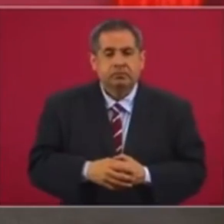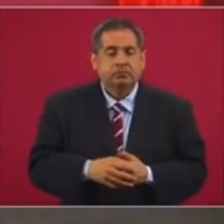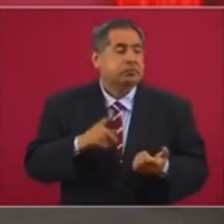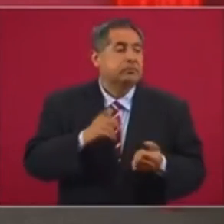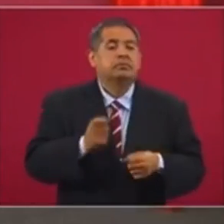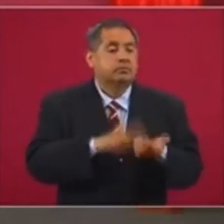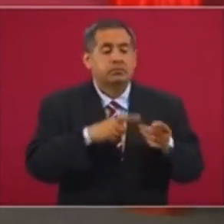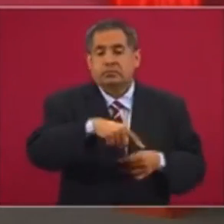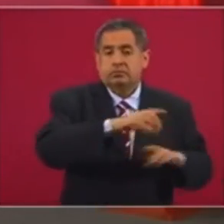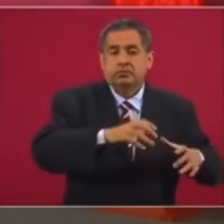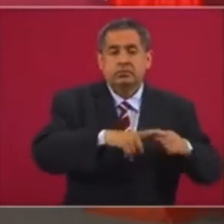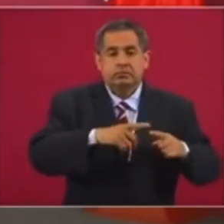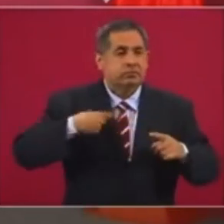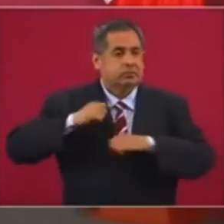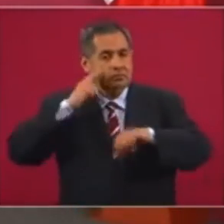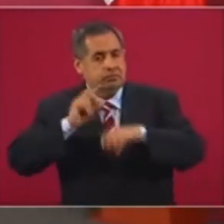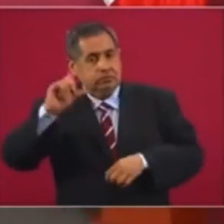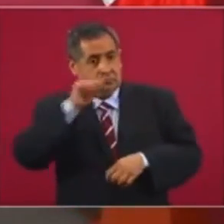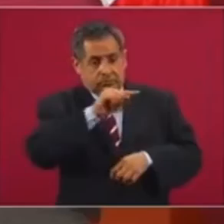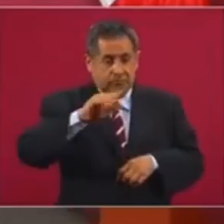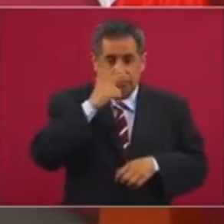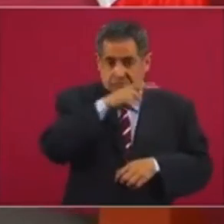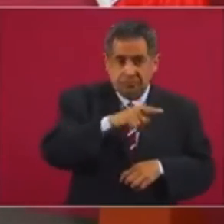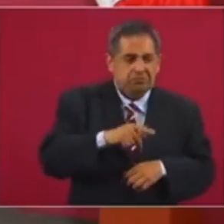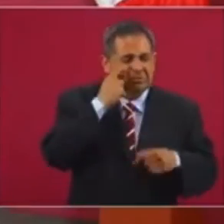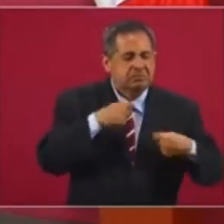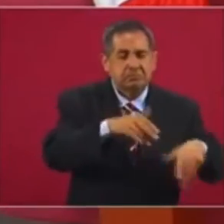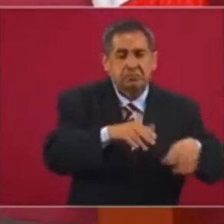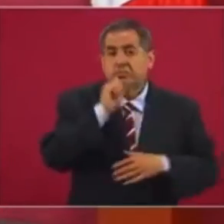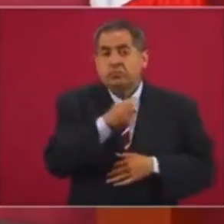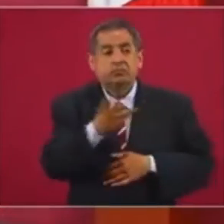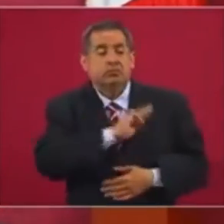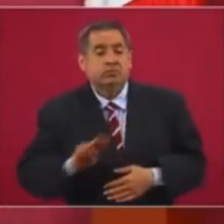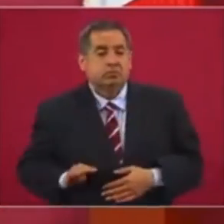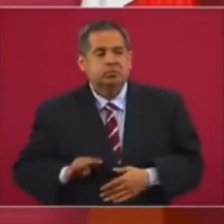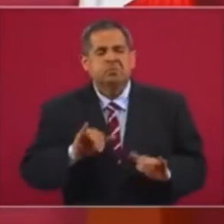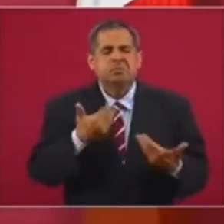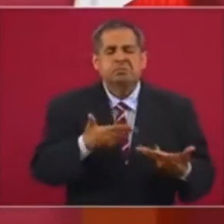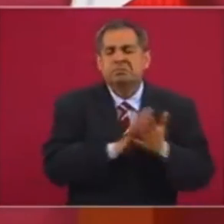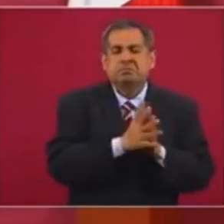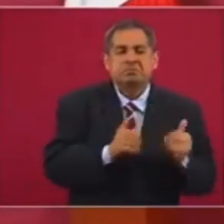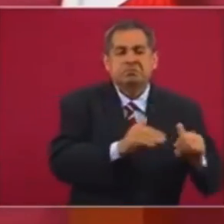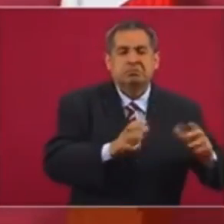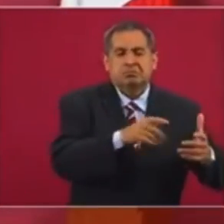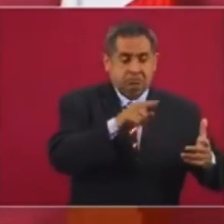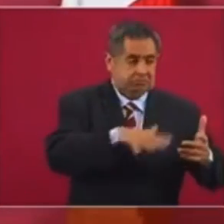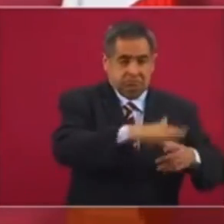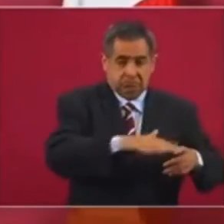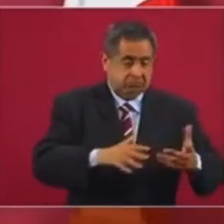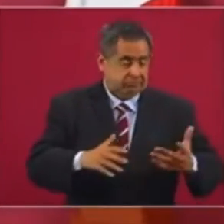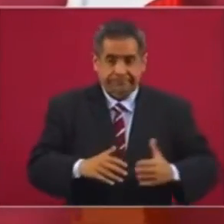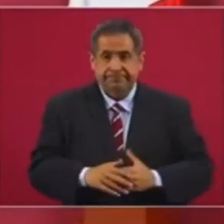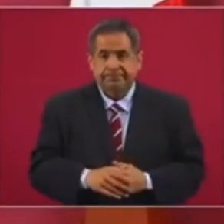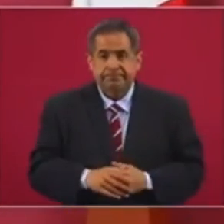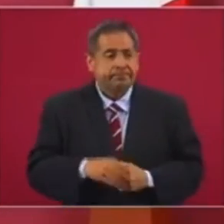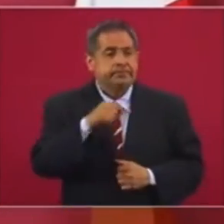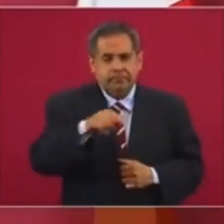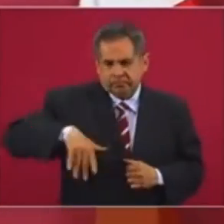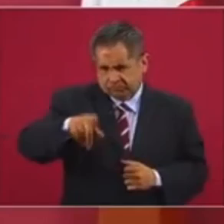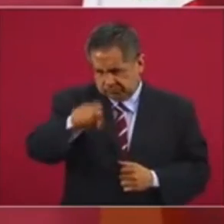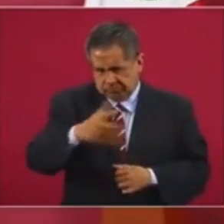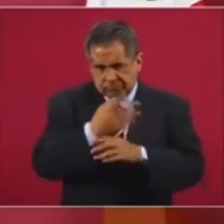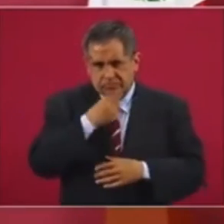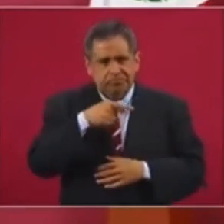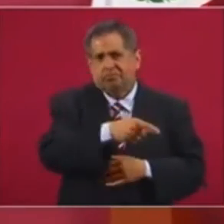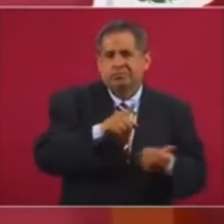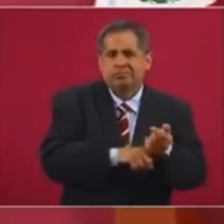Se permitió por parte de las autoridades locales, incluso autoridades municipales de esa región, y como tú lo